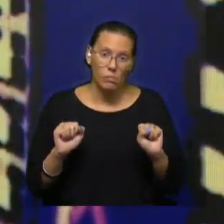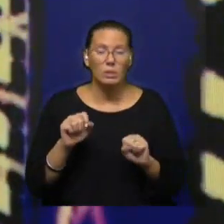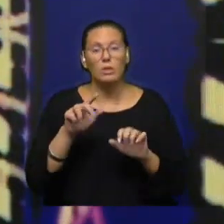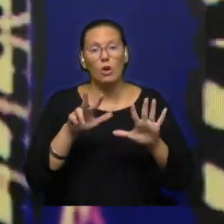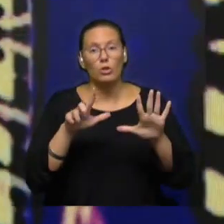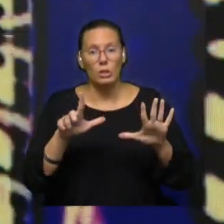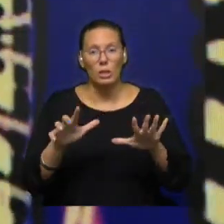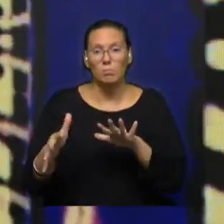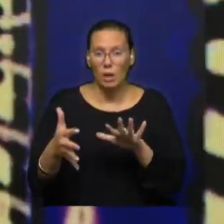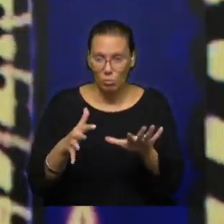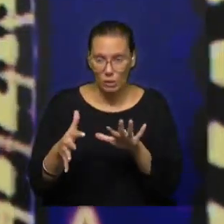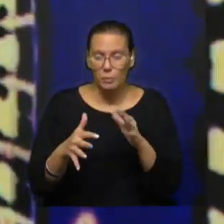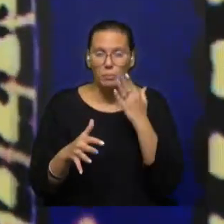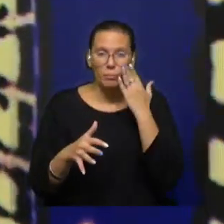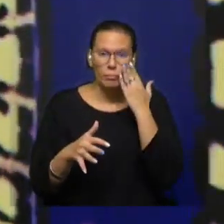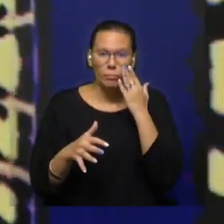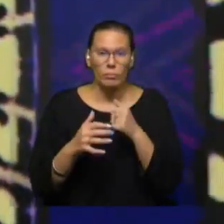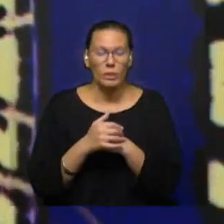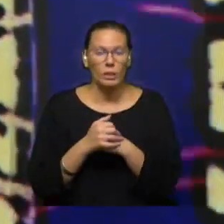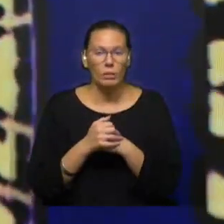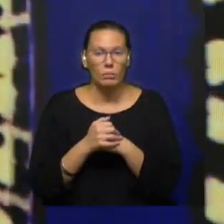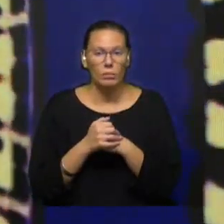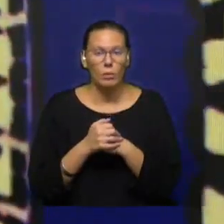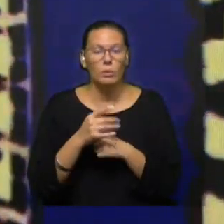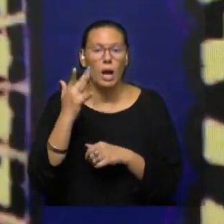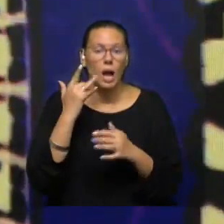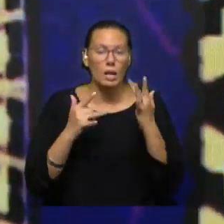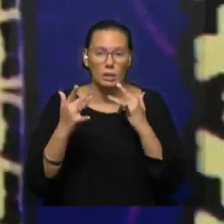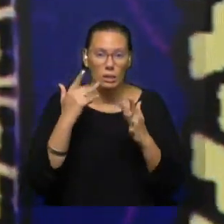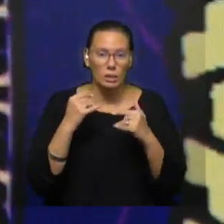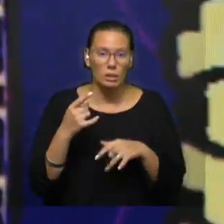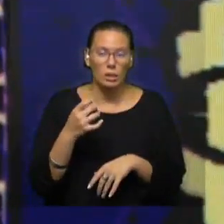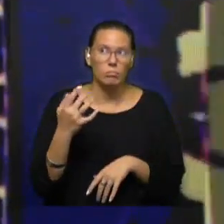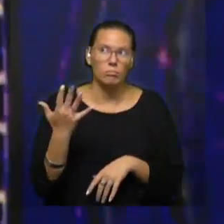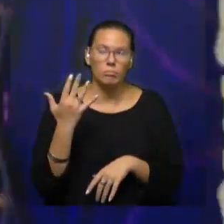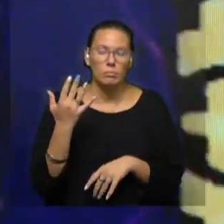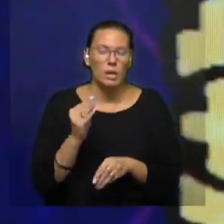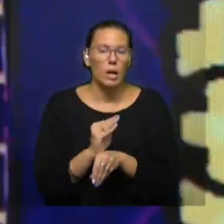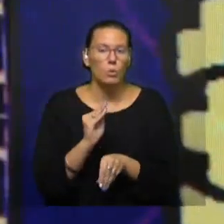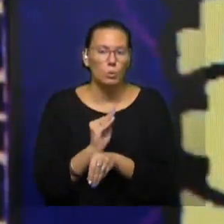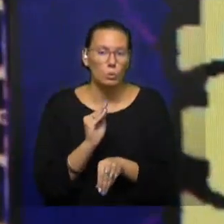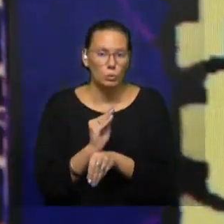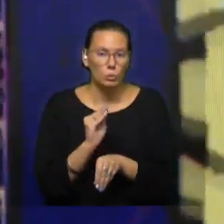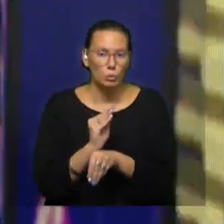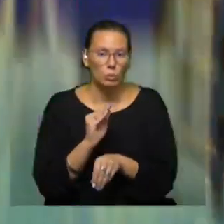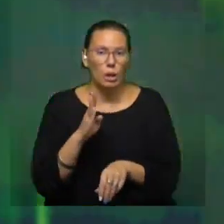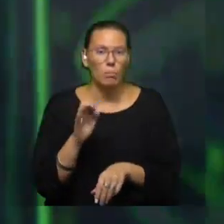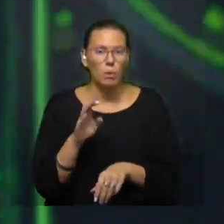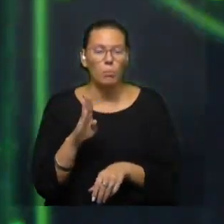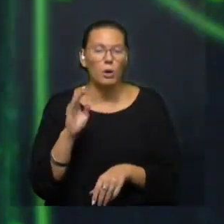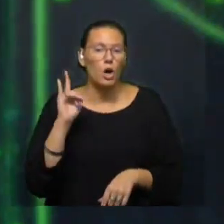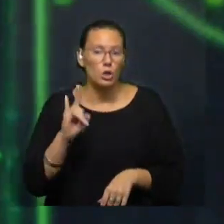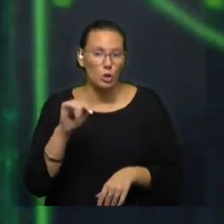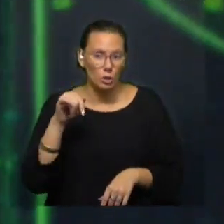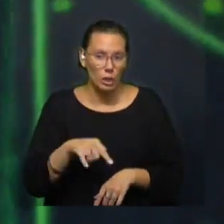87, algo así, sí. Sí, de France Gall, un artista muy imponente para la cultura pop rock francesa. Y acá